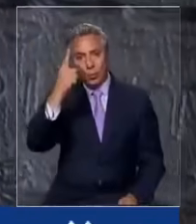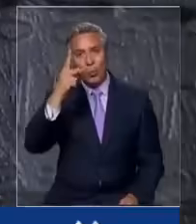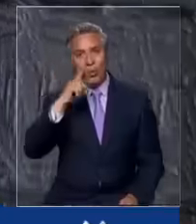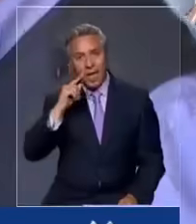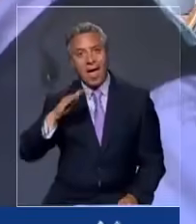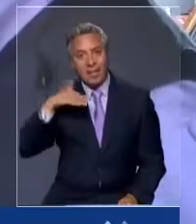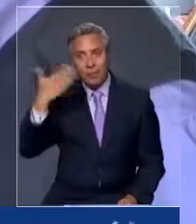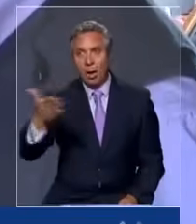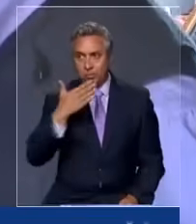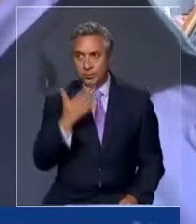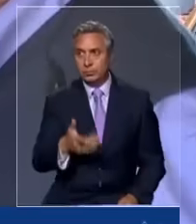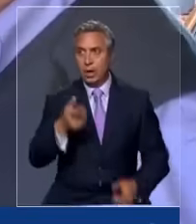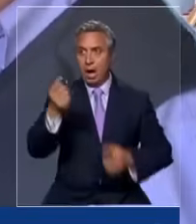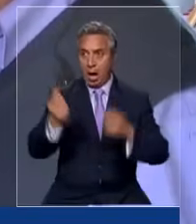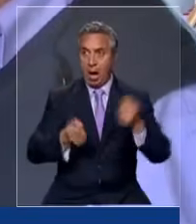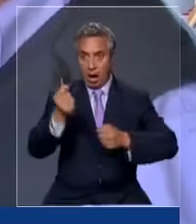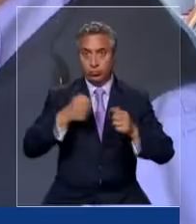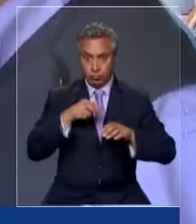del crimen. Me bajó el auto